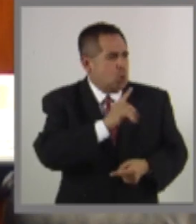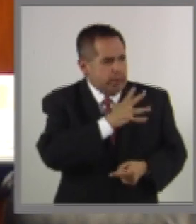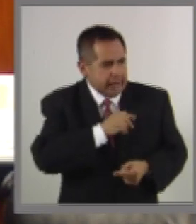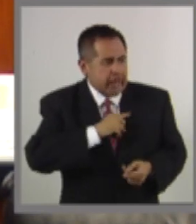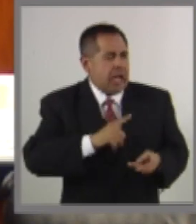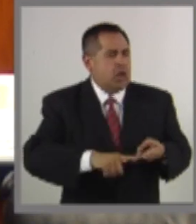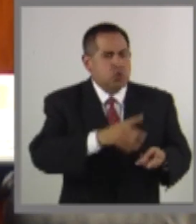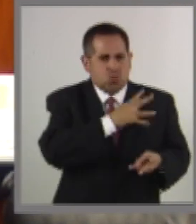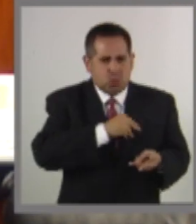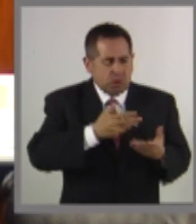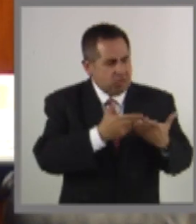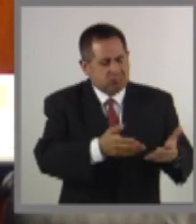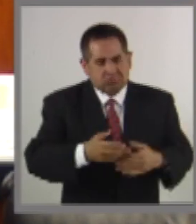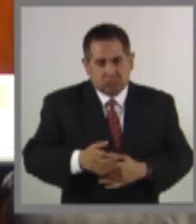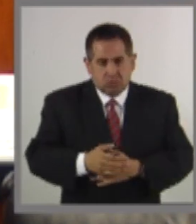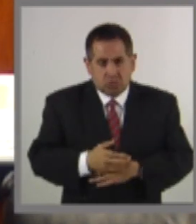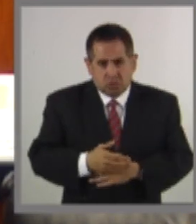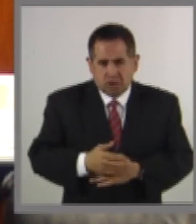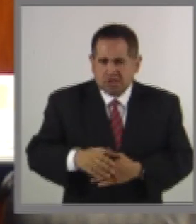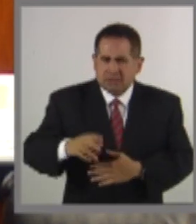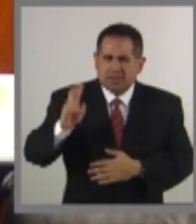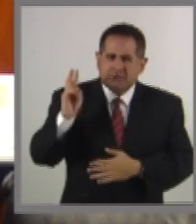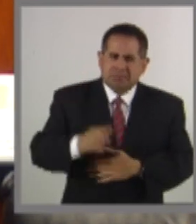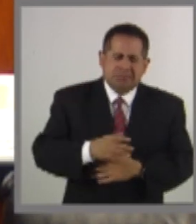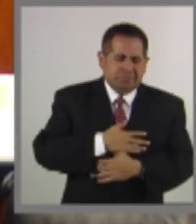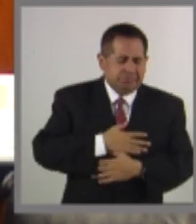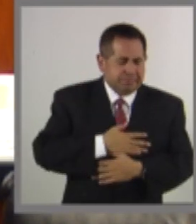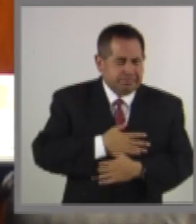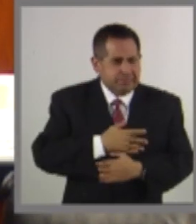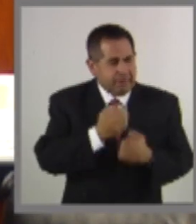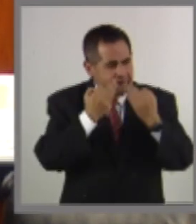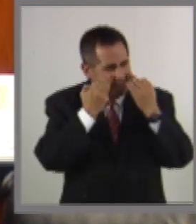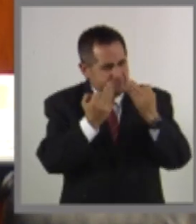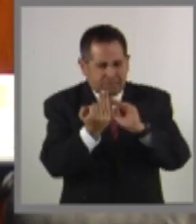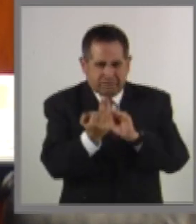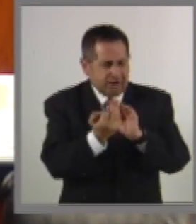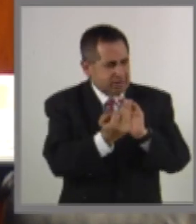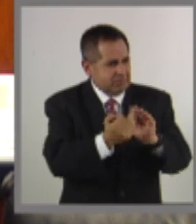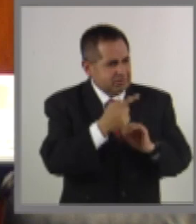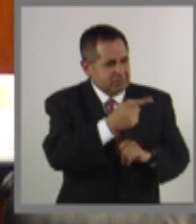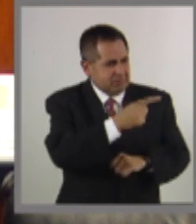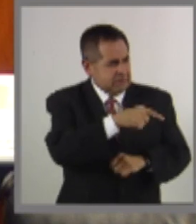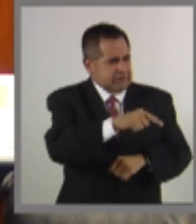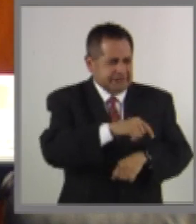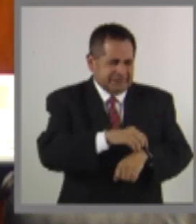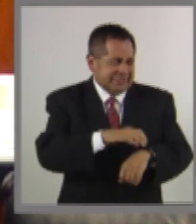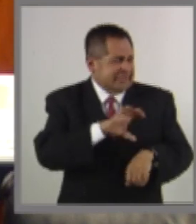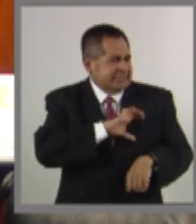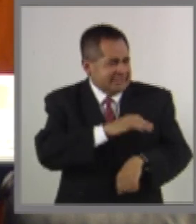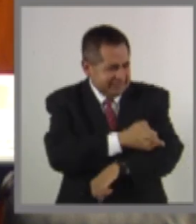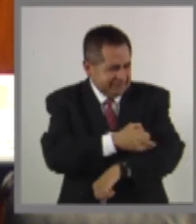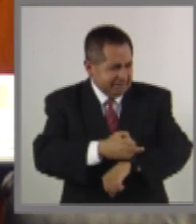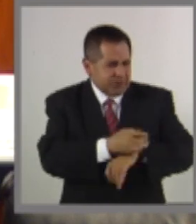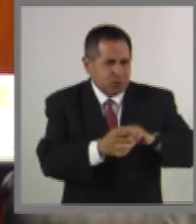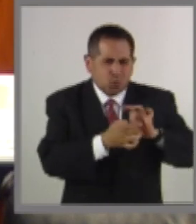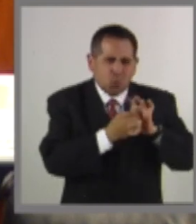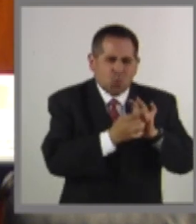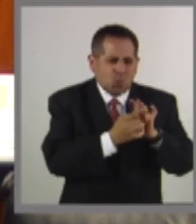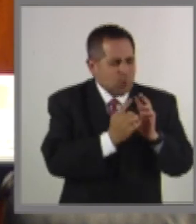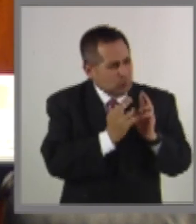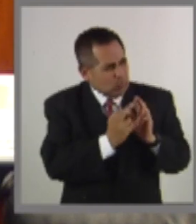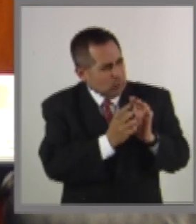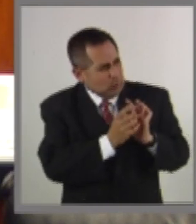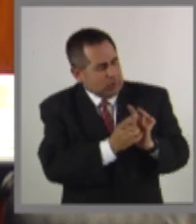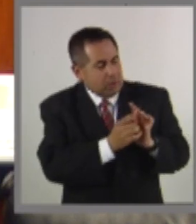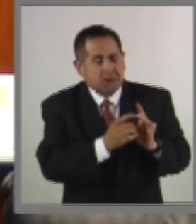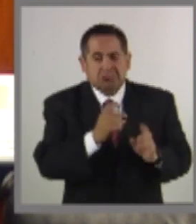hijo. La verdad es que delante de ellos, tus más cercanos seres queridos,